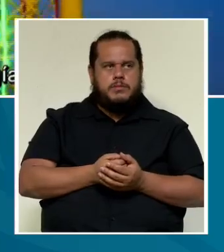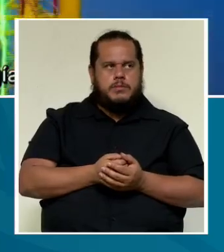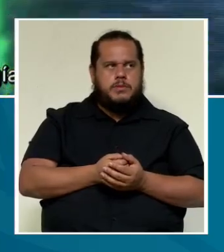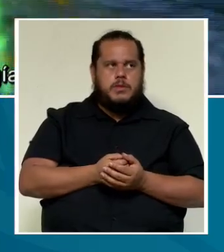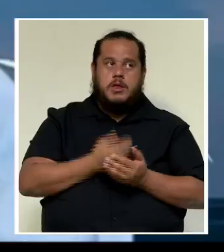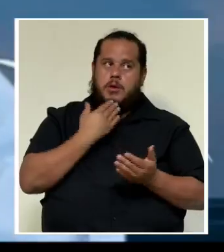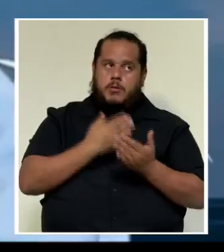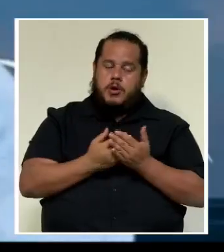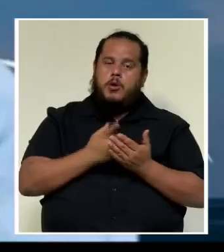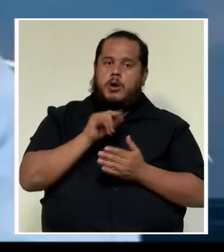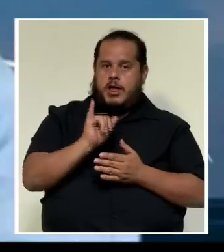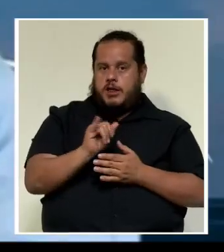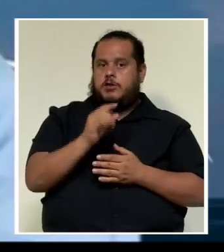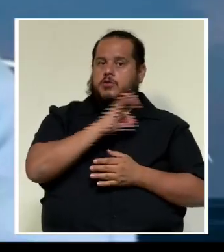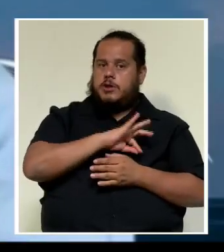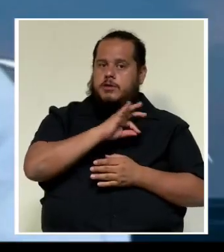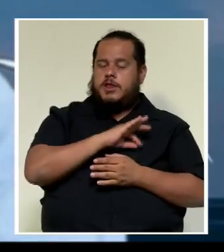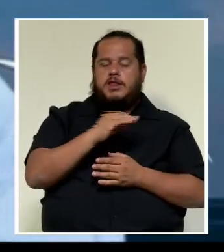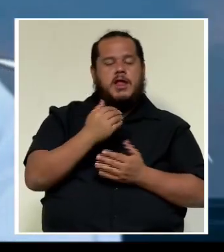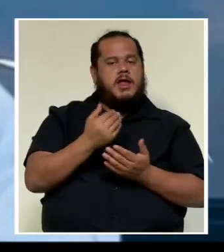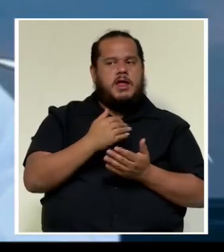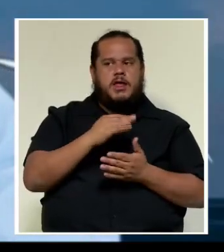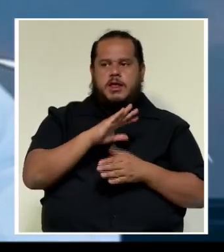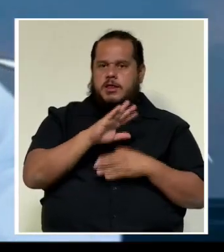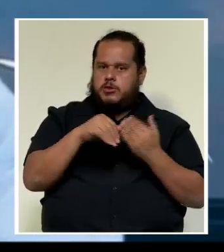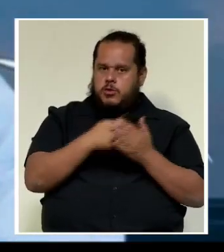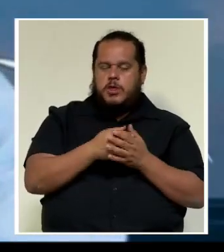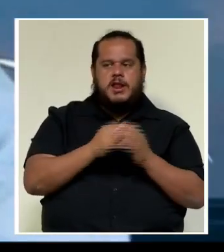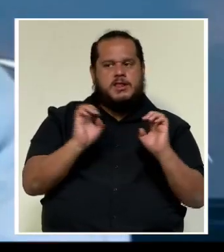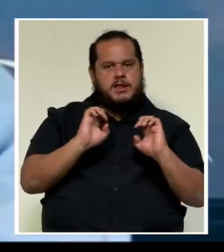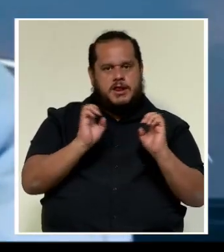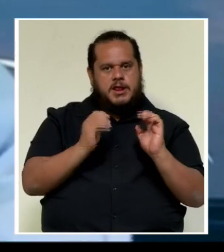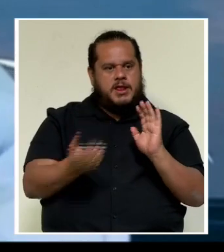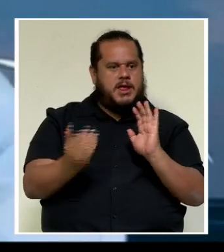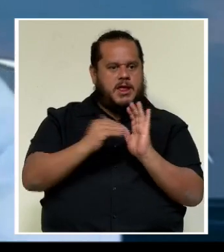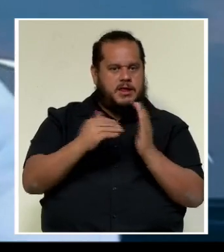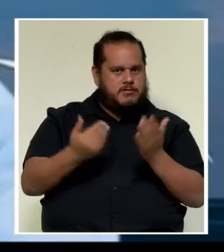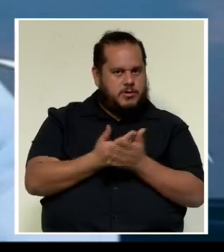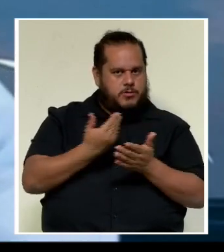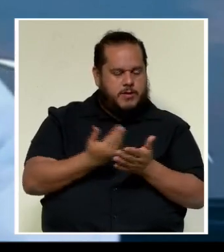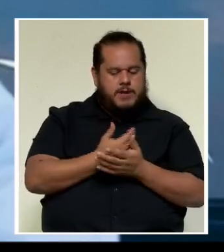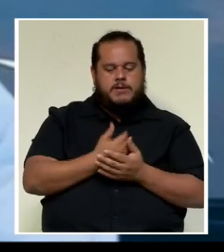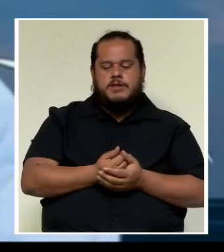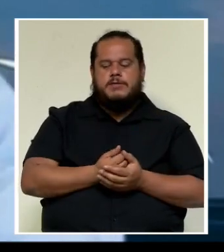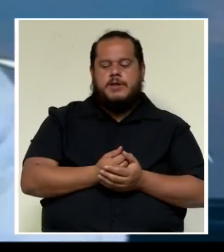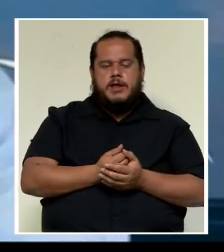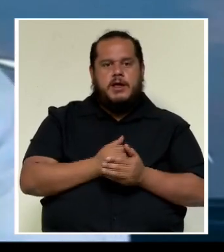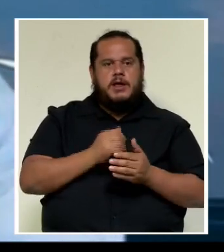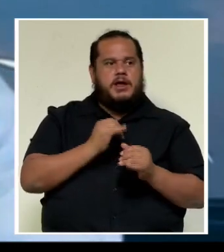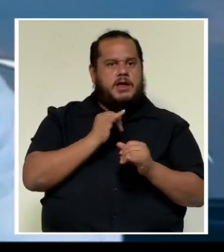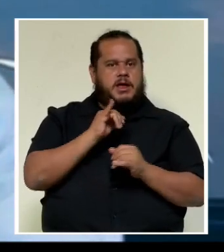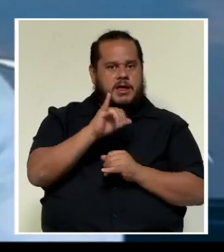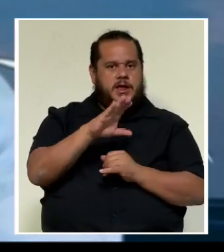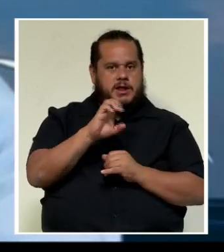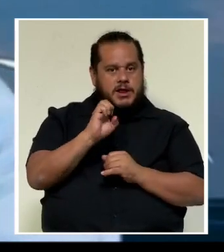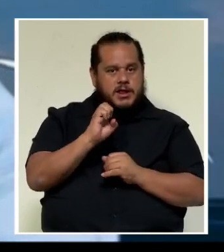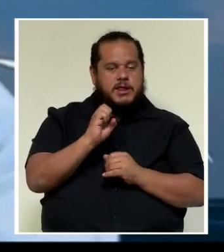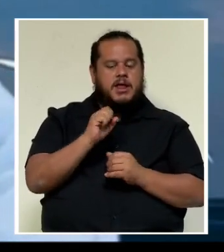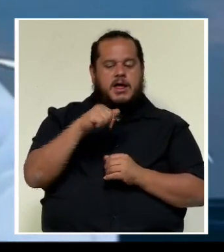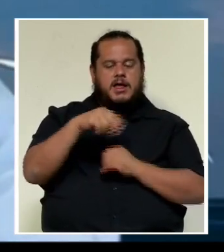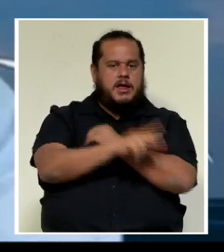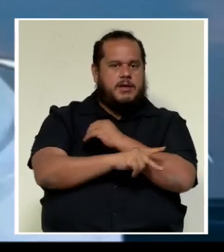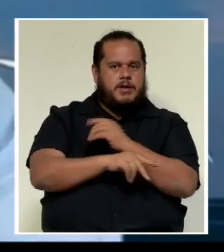Bueno, es una gran ventaja, ¿verdad? La tienen todas las energías renovables y en principio lo que en la institución y en el país, por medio de los diferentes planes de